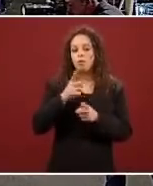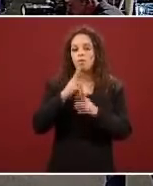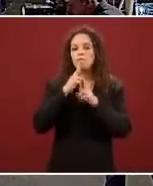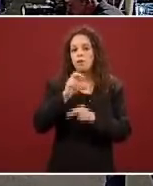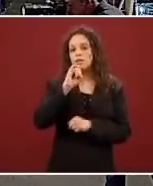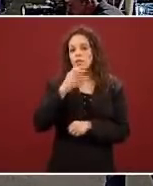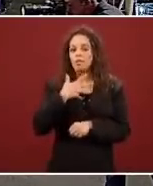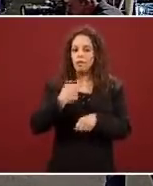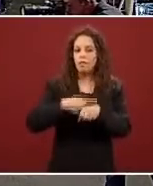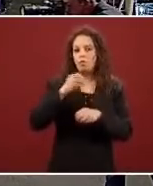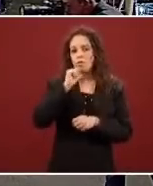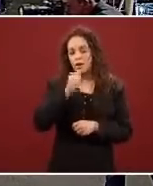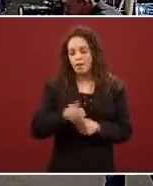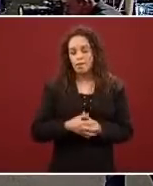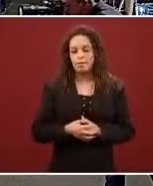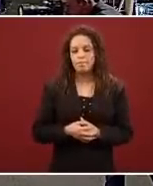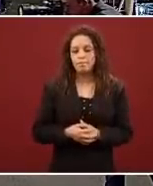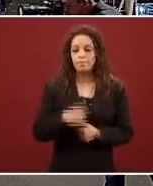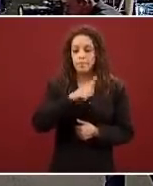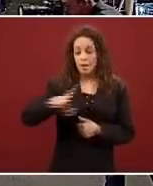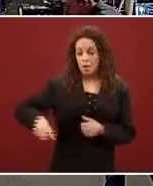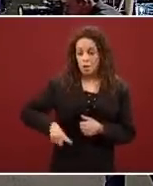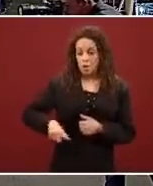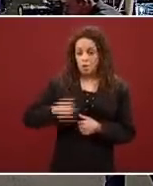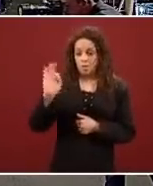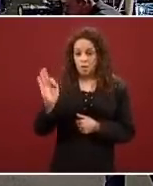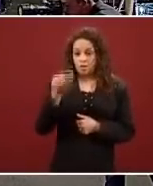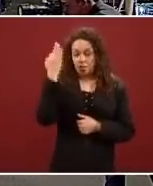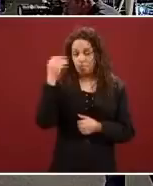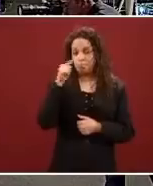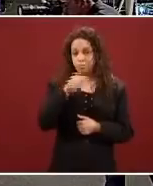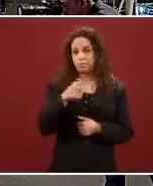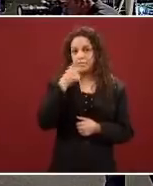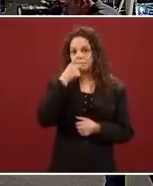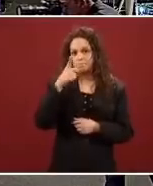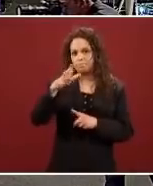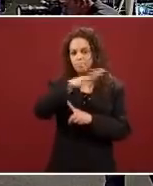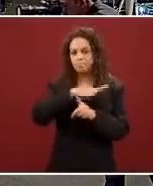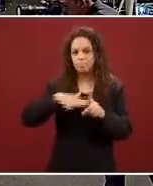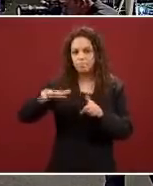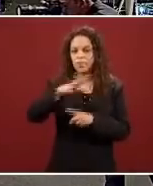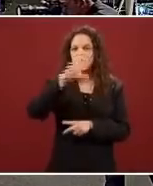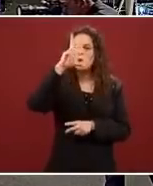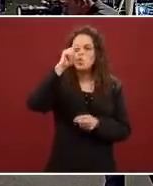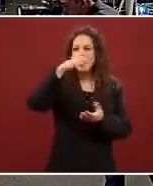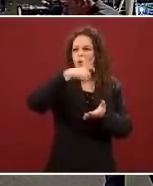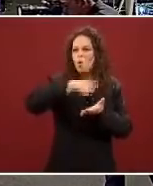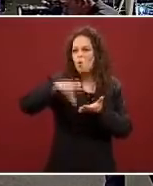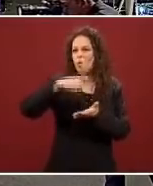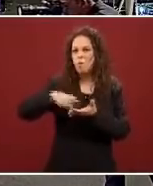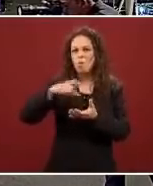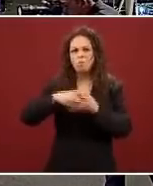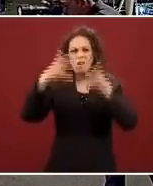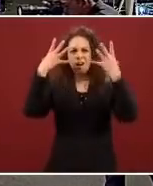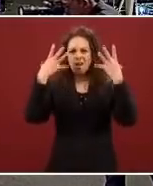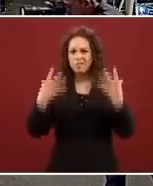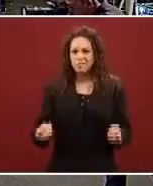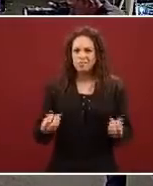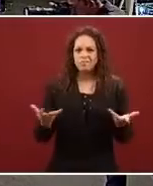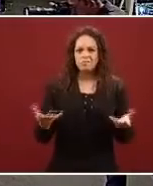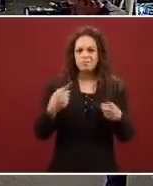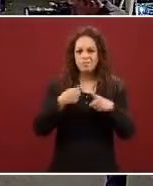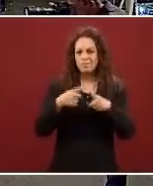Segundo, doctor, el gobierno federal ha solicitado a la sociedad que no haga compras de pánico, que no contribuyan las fake